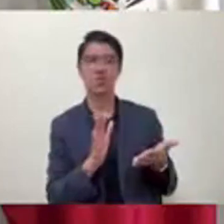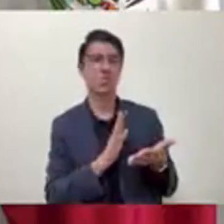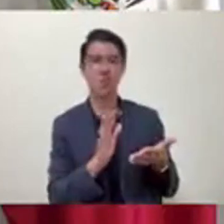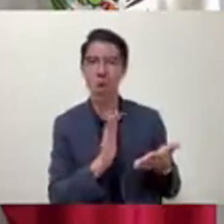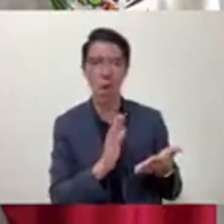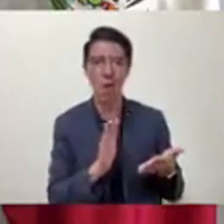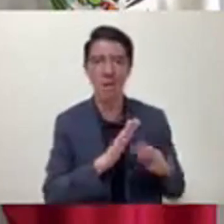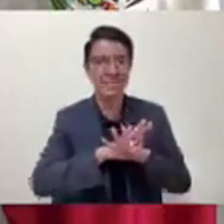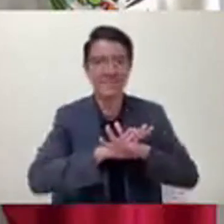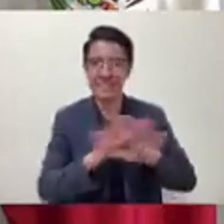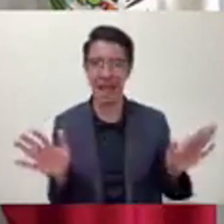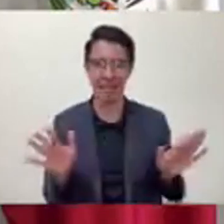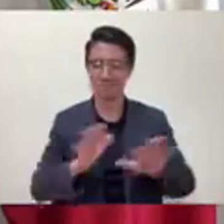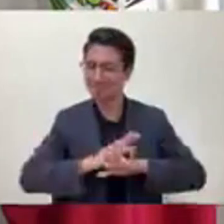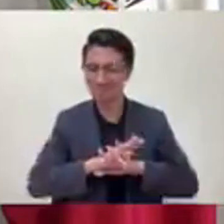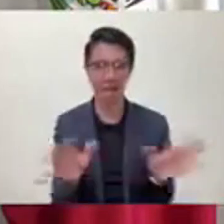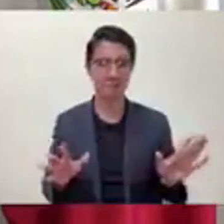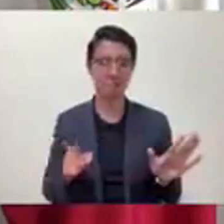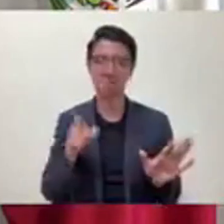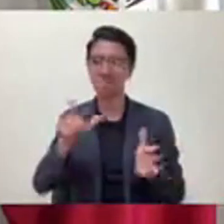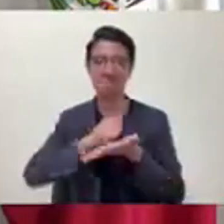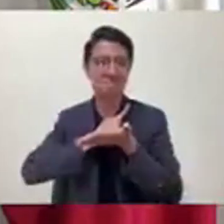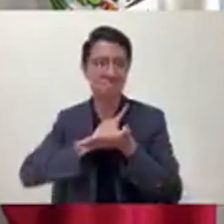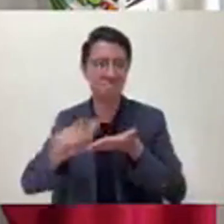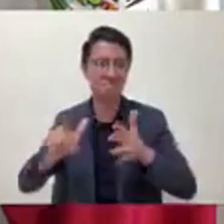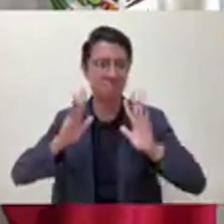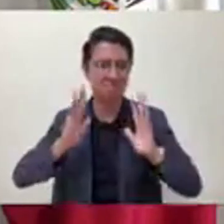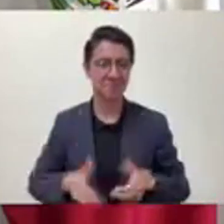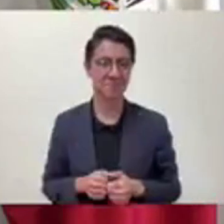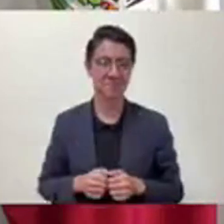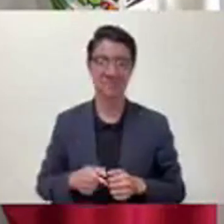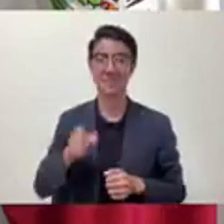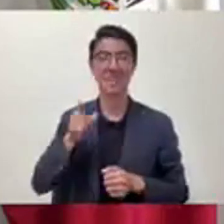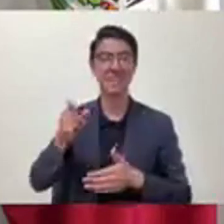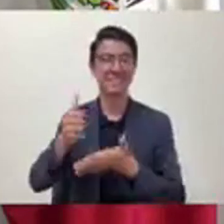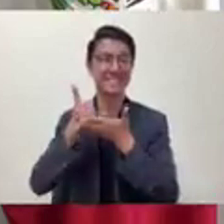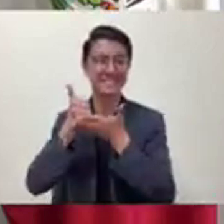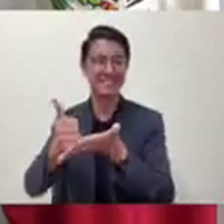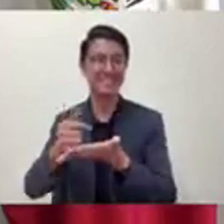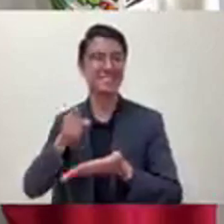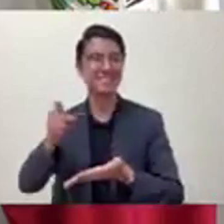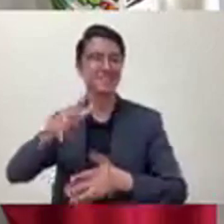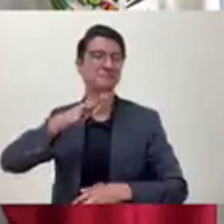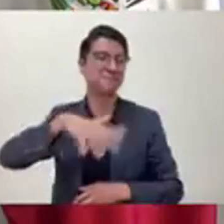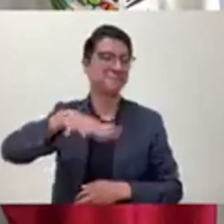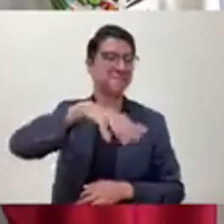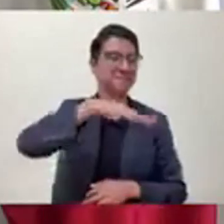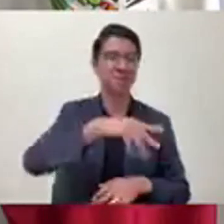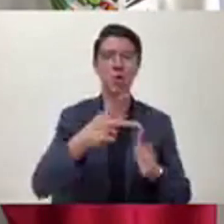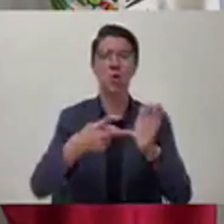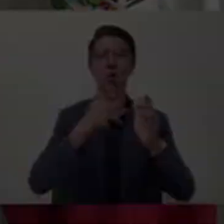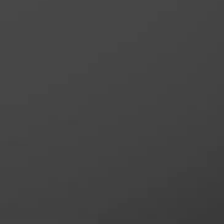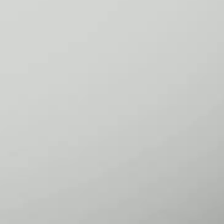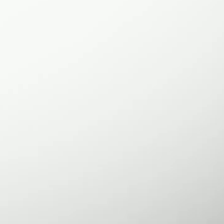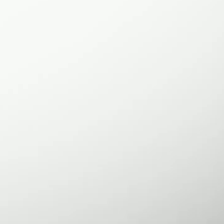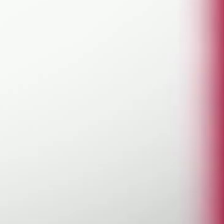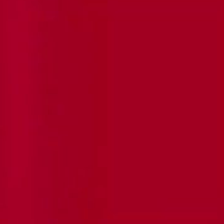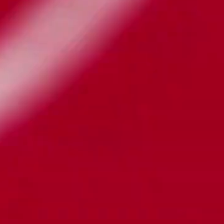con estas personas con este enfermo y es lo que nos va a ayudar a poderlo insertar dentro de la sociedad